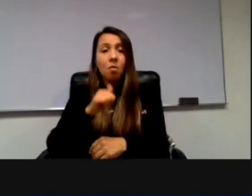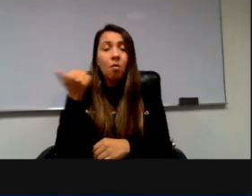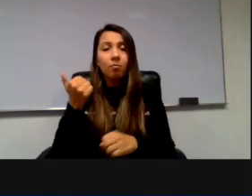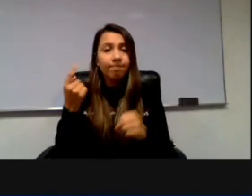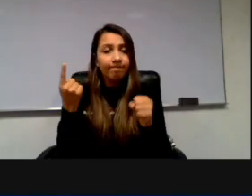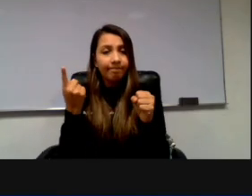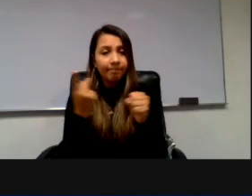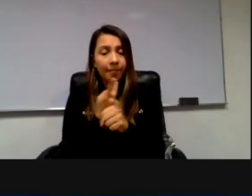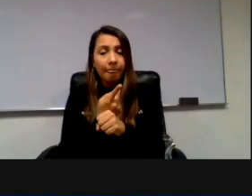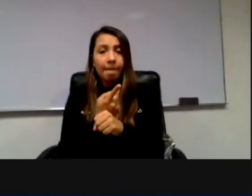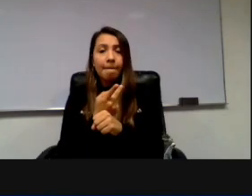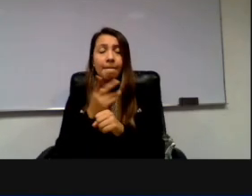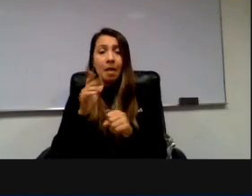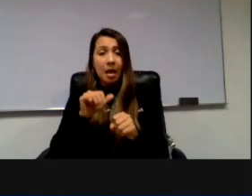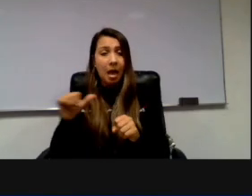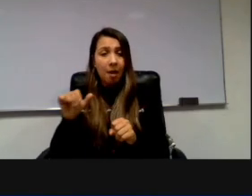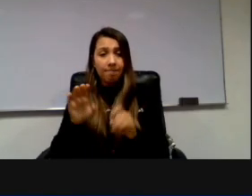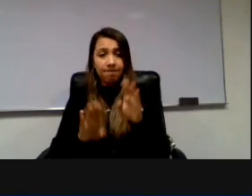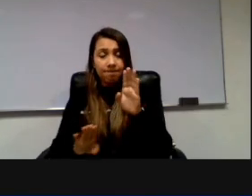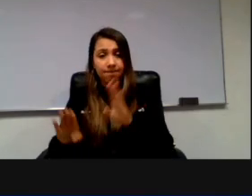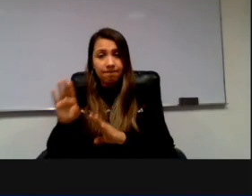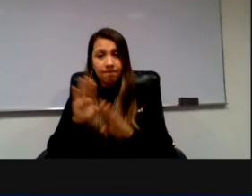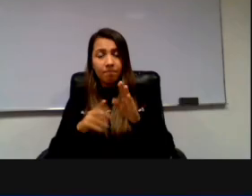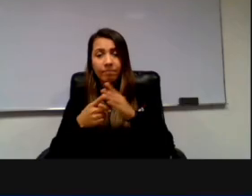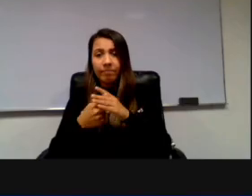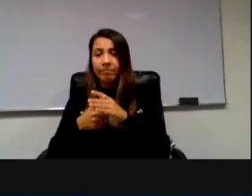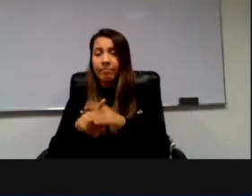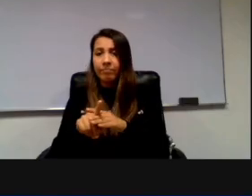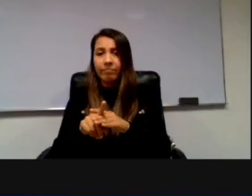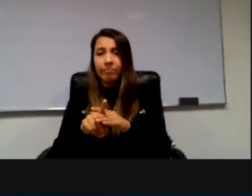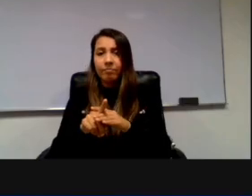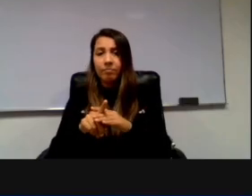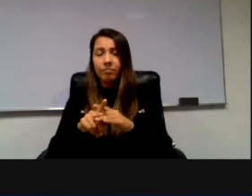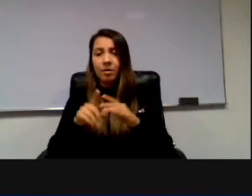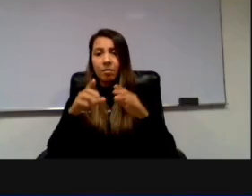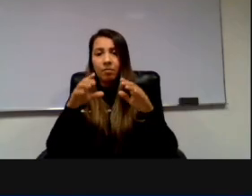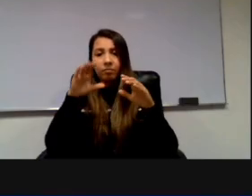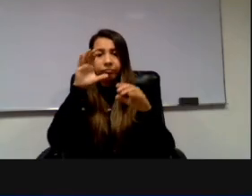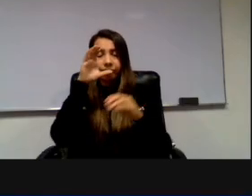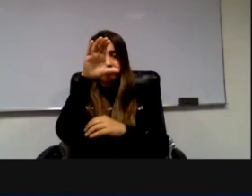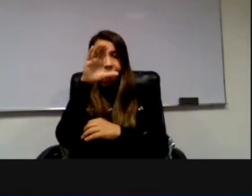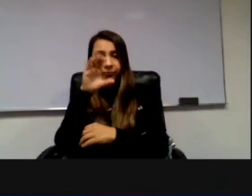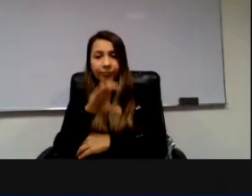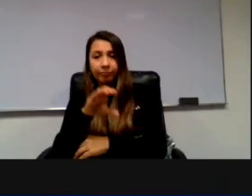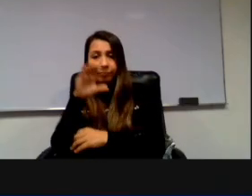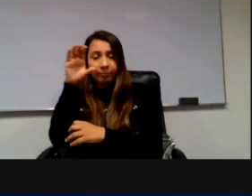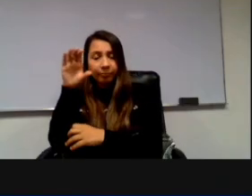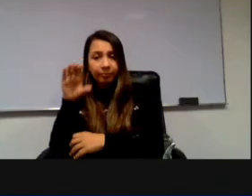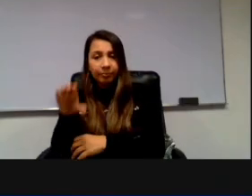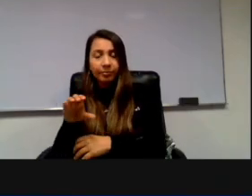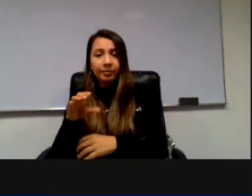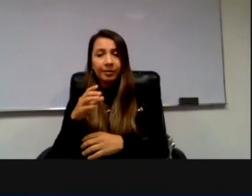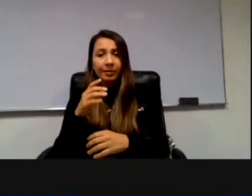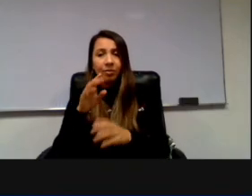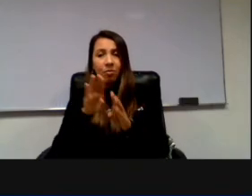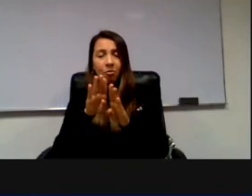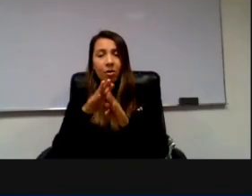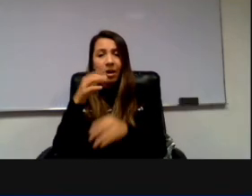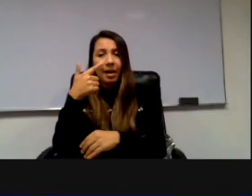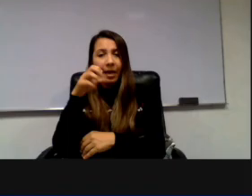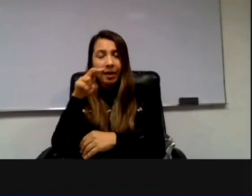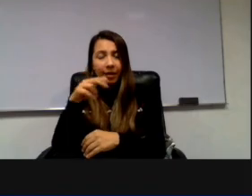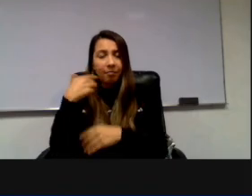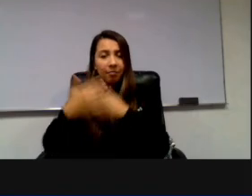es que los biólogos pues empezamos a construir filogenias de los genes que se iban